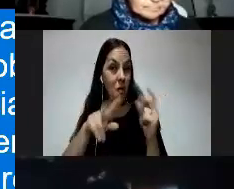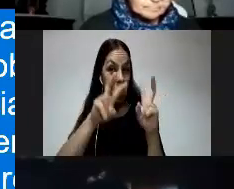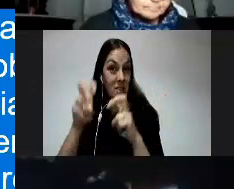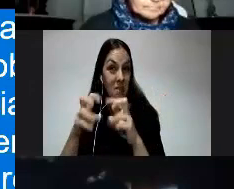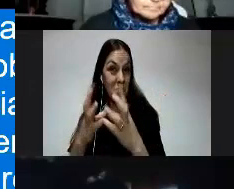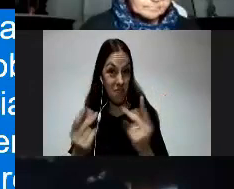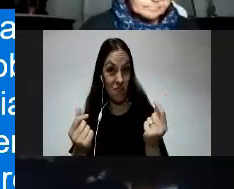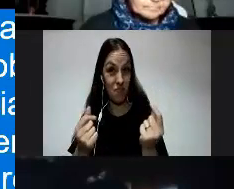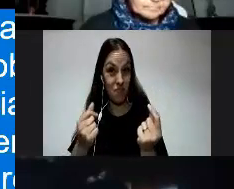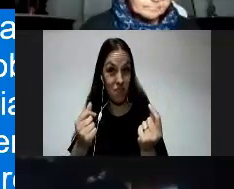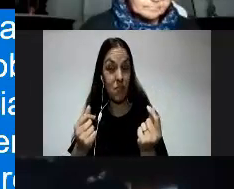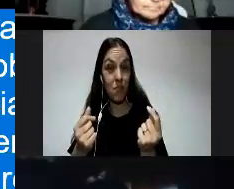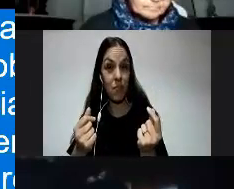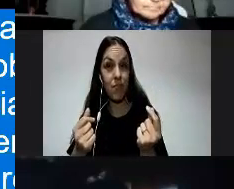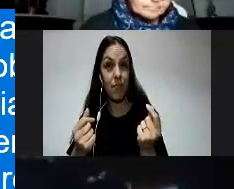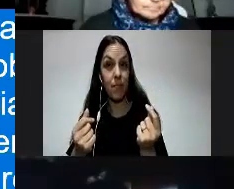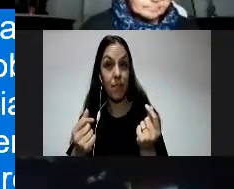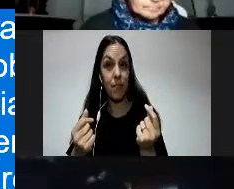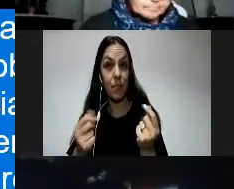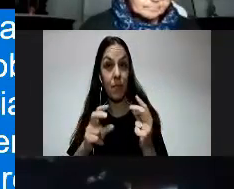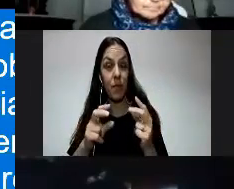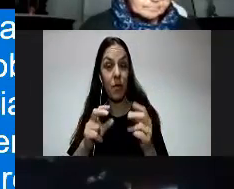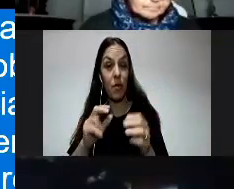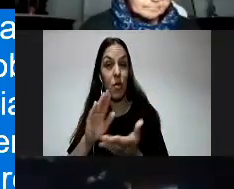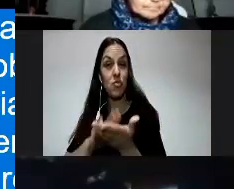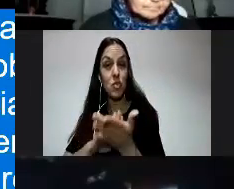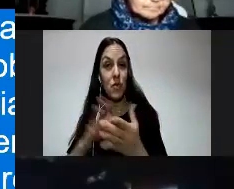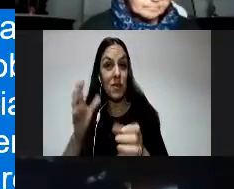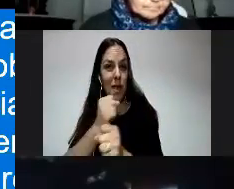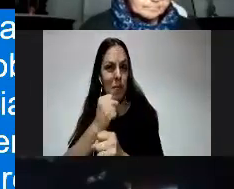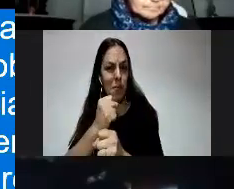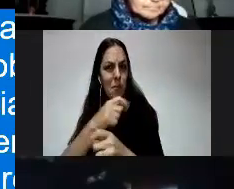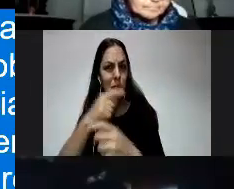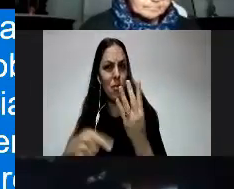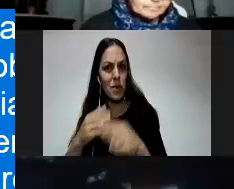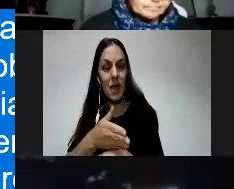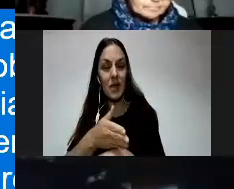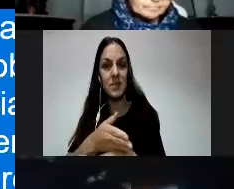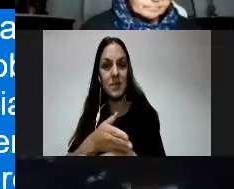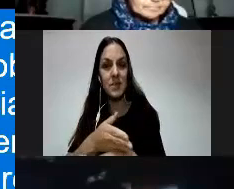la transporte accesible y podríamos pasar a